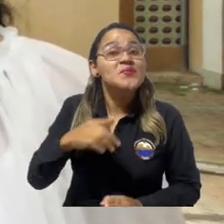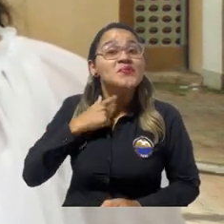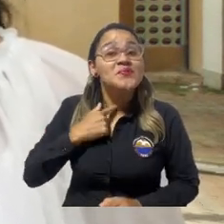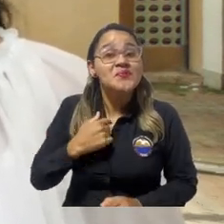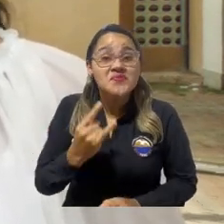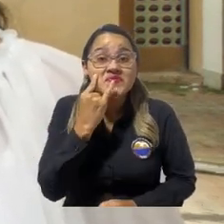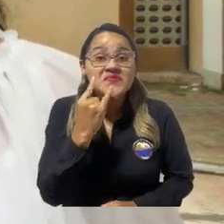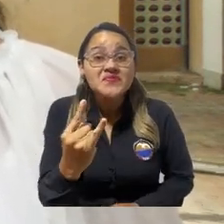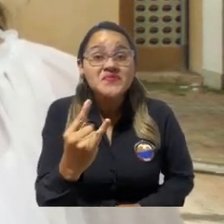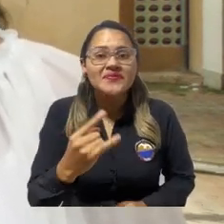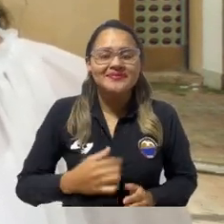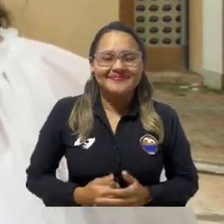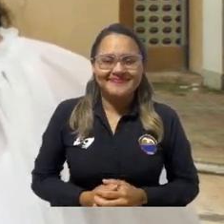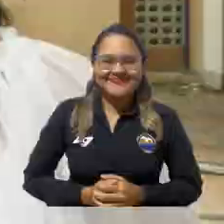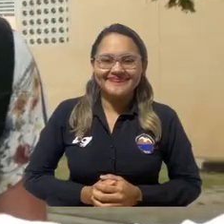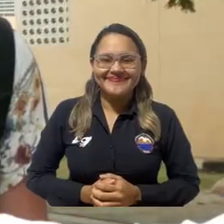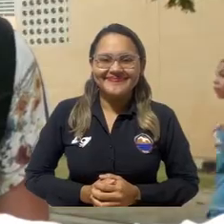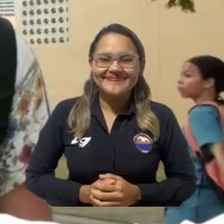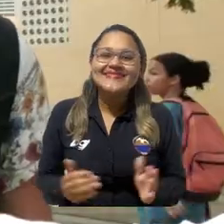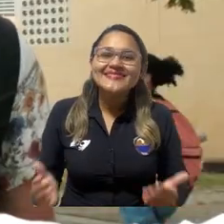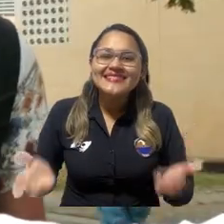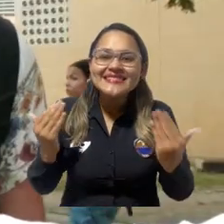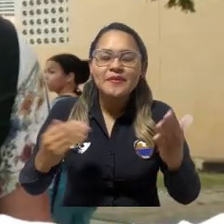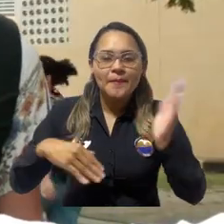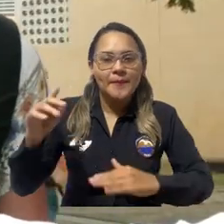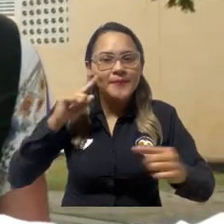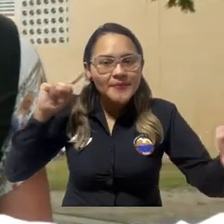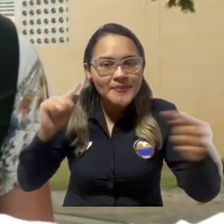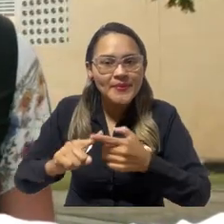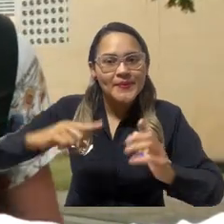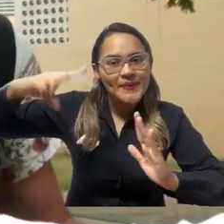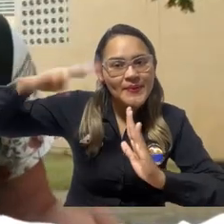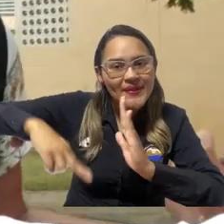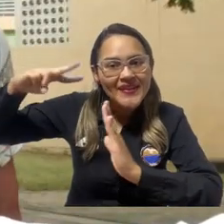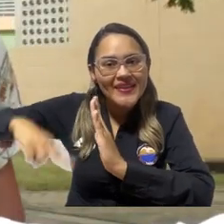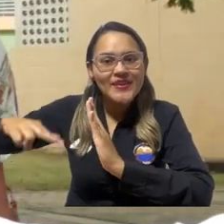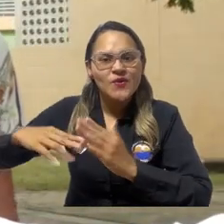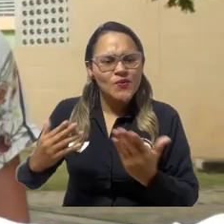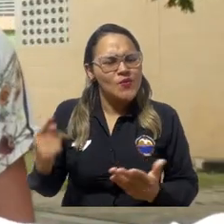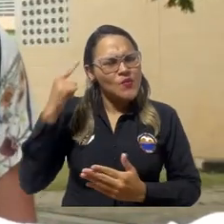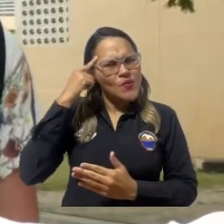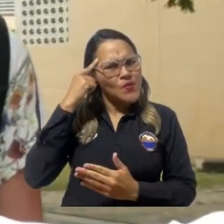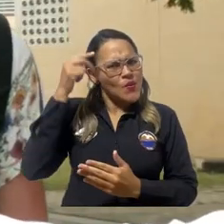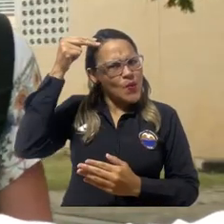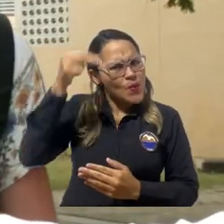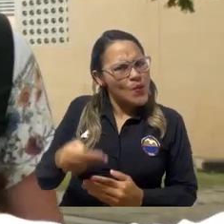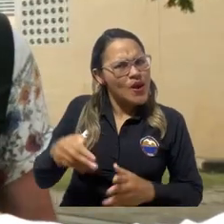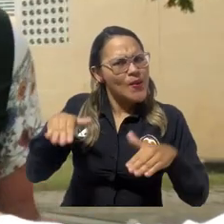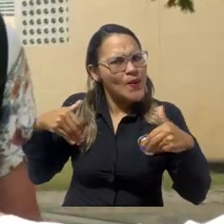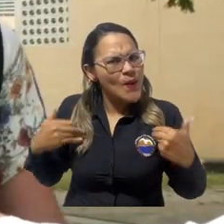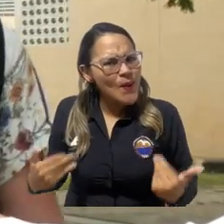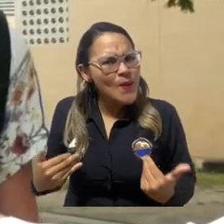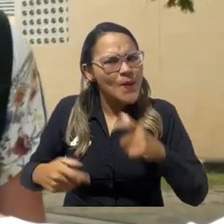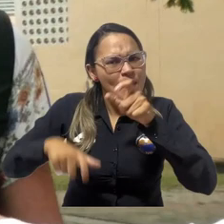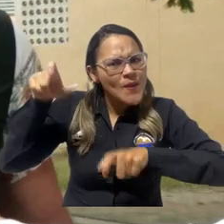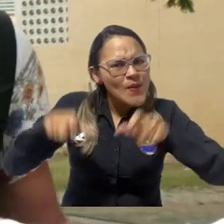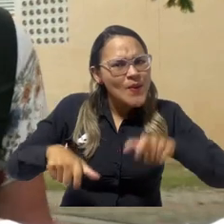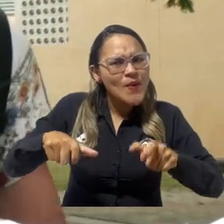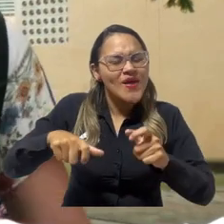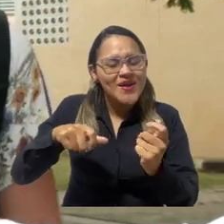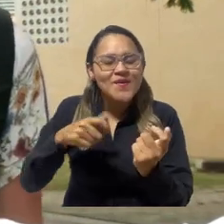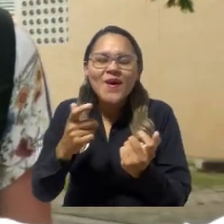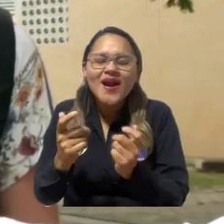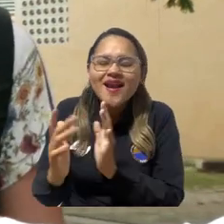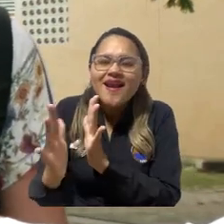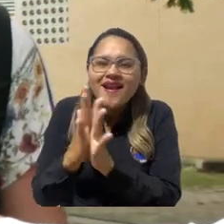da. Entonces eso es bastante interesante. Lo que permite ese encuentro, pues, es el punto de lectura, ¿no? Es un cuento, ¿no? Una